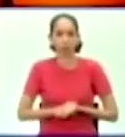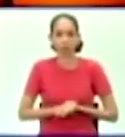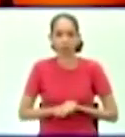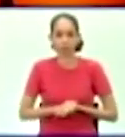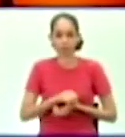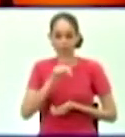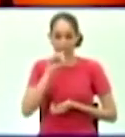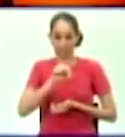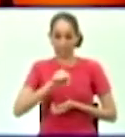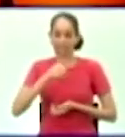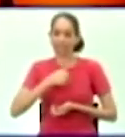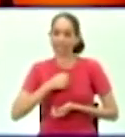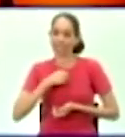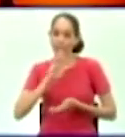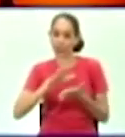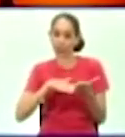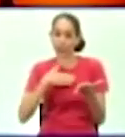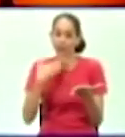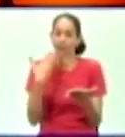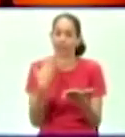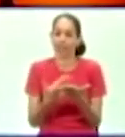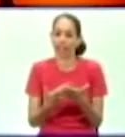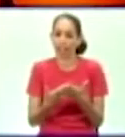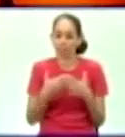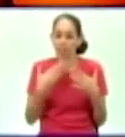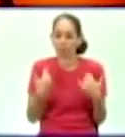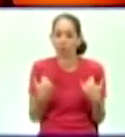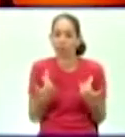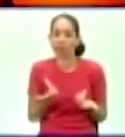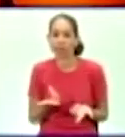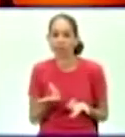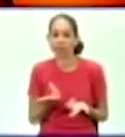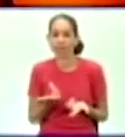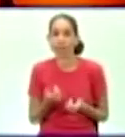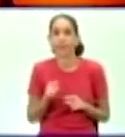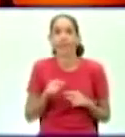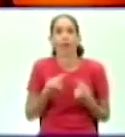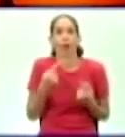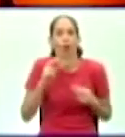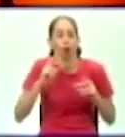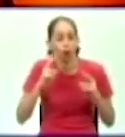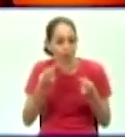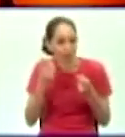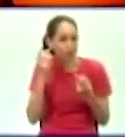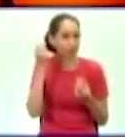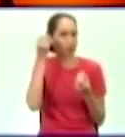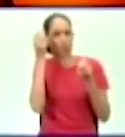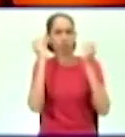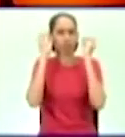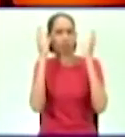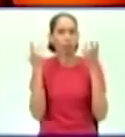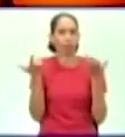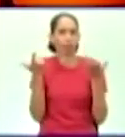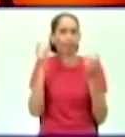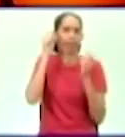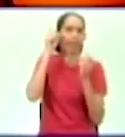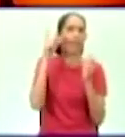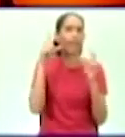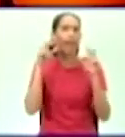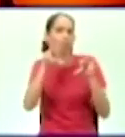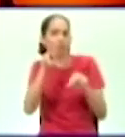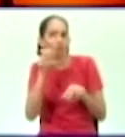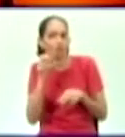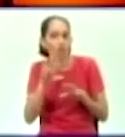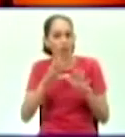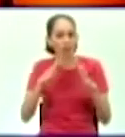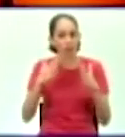les propongo comenzar a activar nuestra mente. ¿Cómo? Vamos a resolver